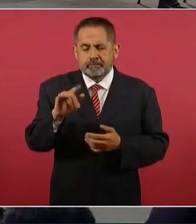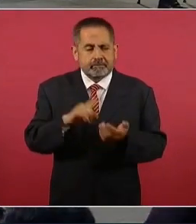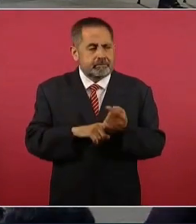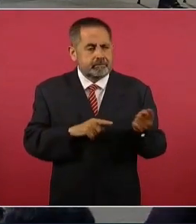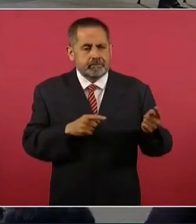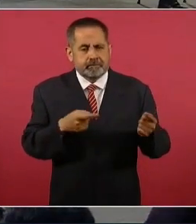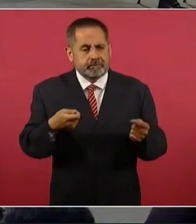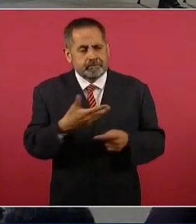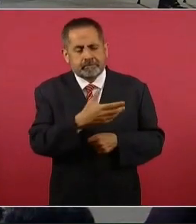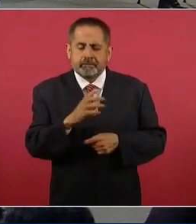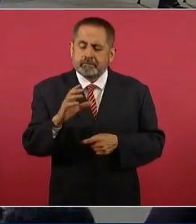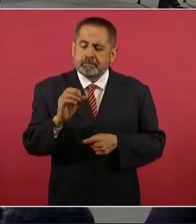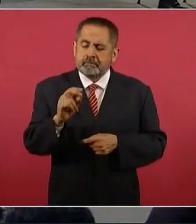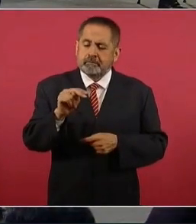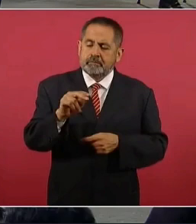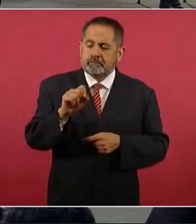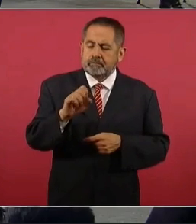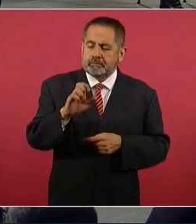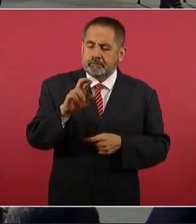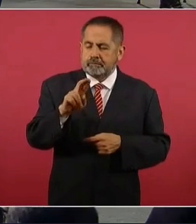o conservas.